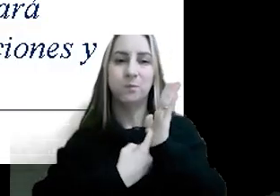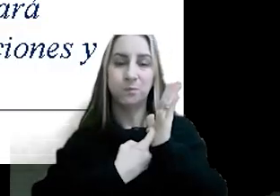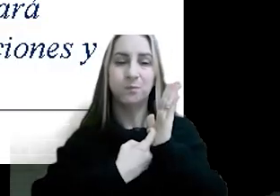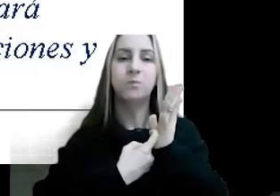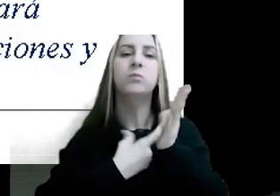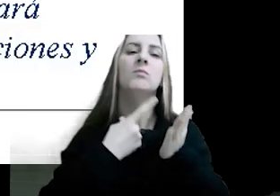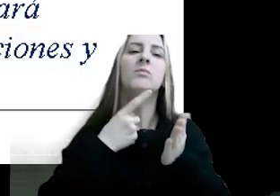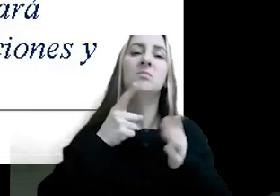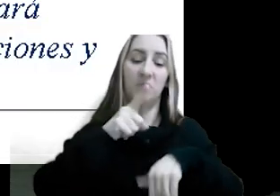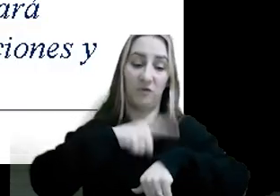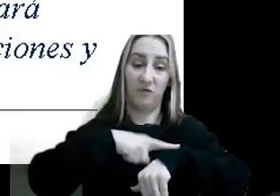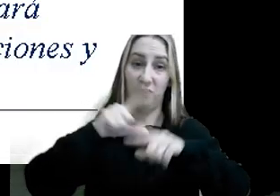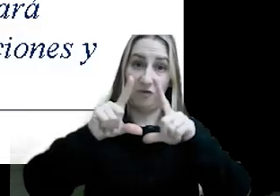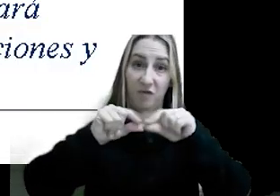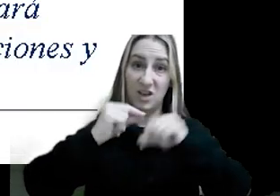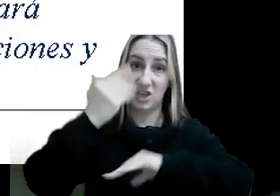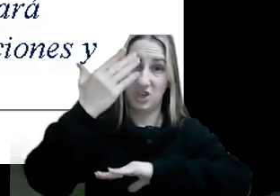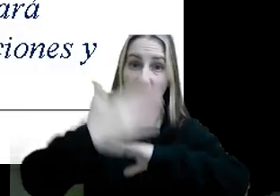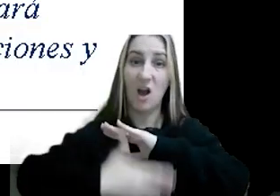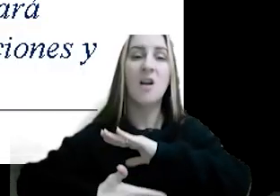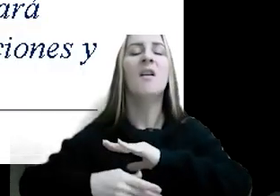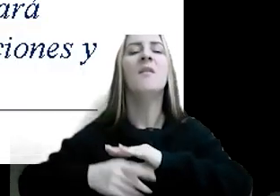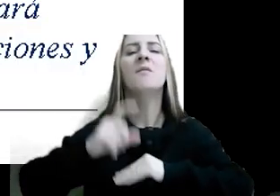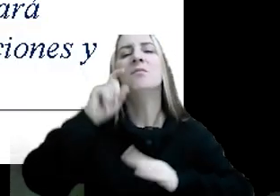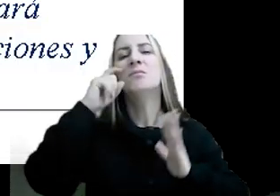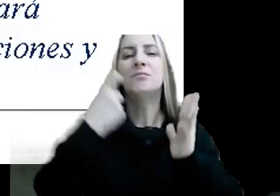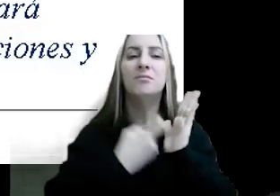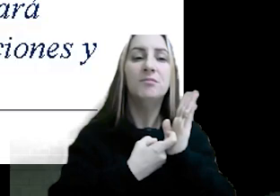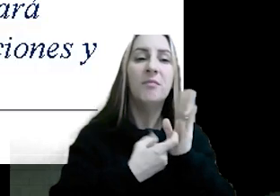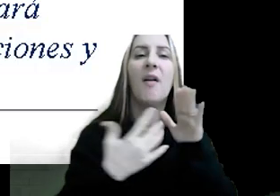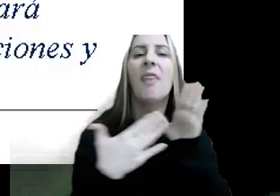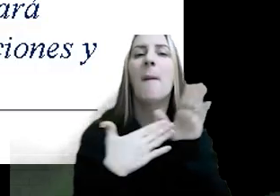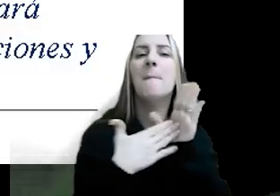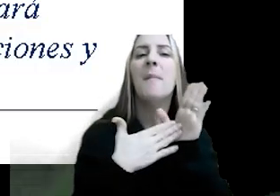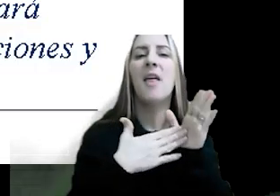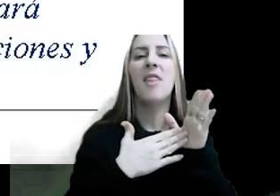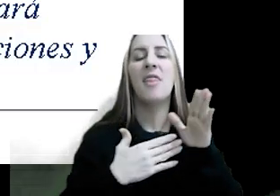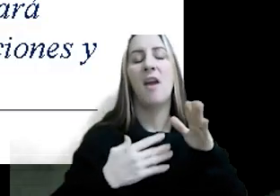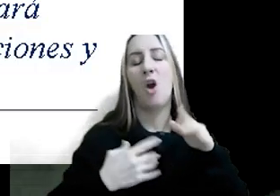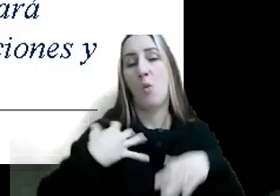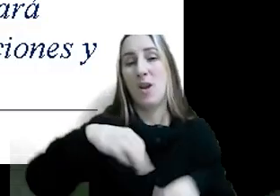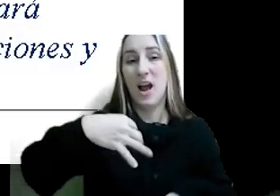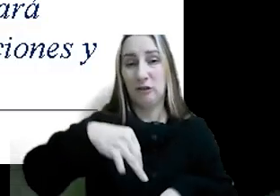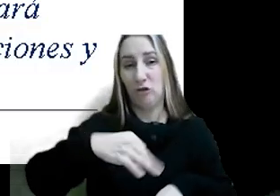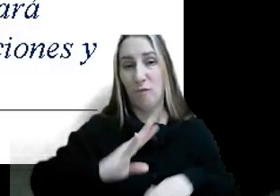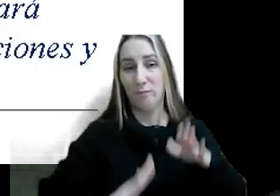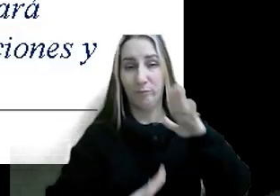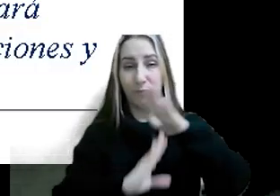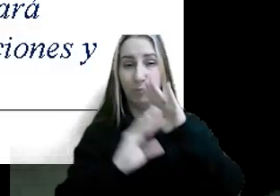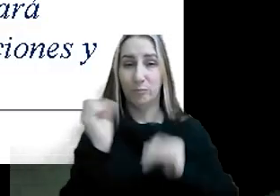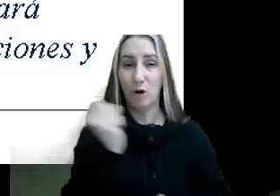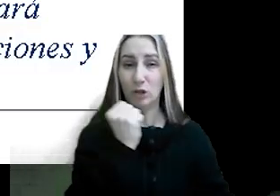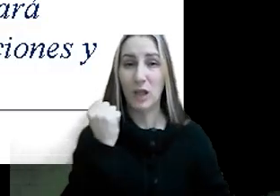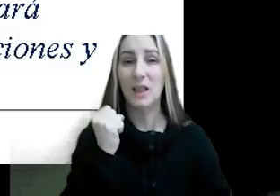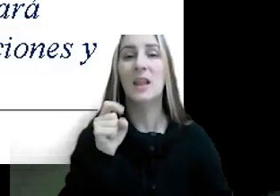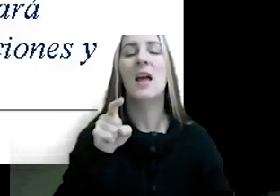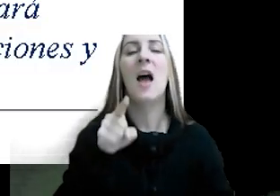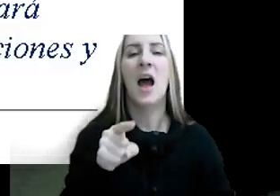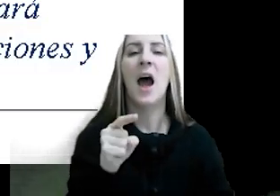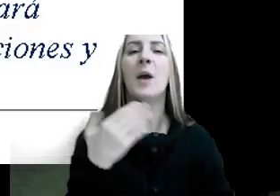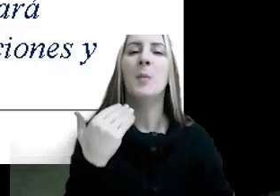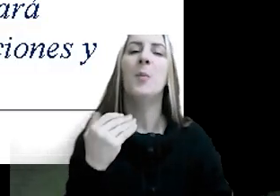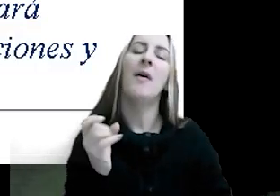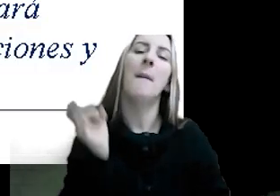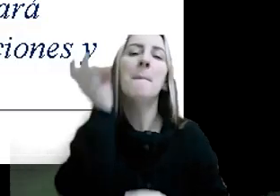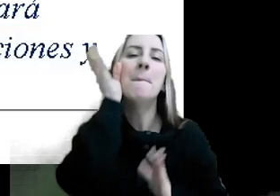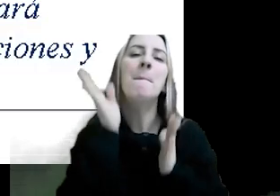esa fecha que se relacionen o no con la obligación principal, podrán tener una condonación